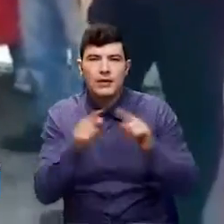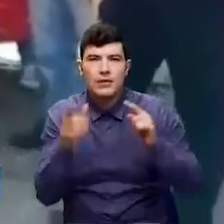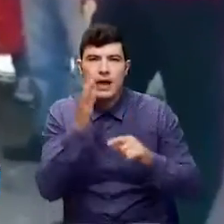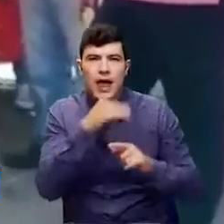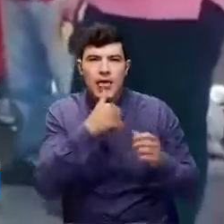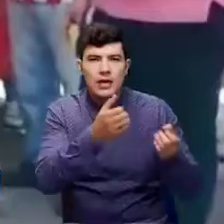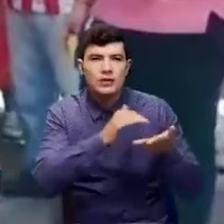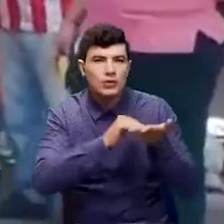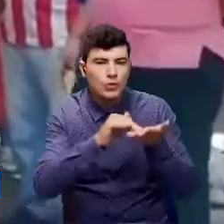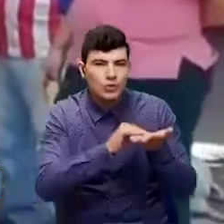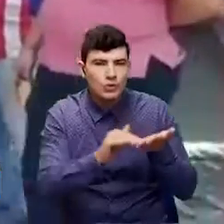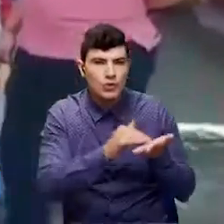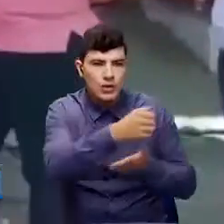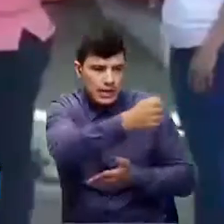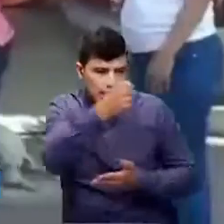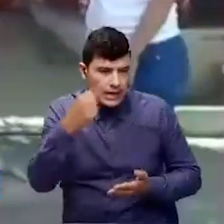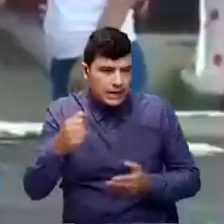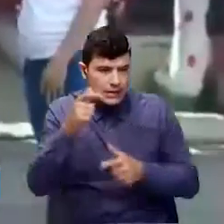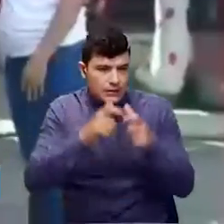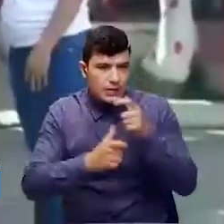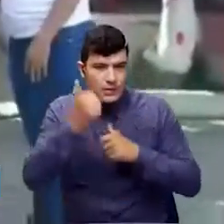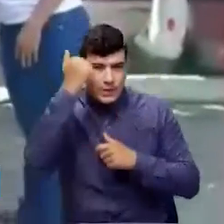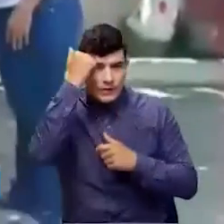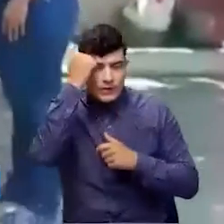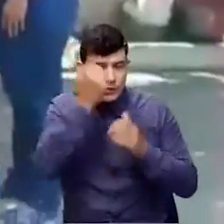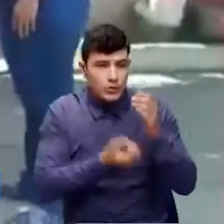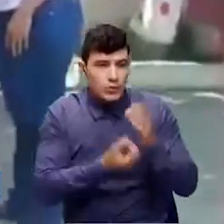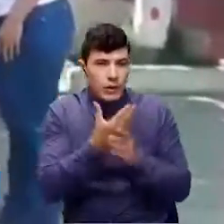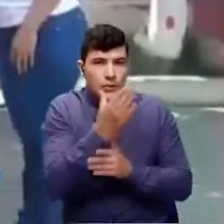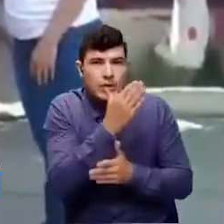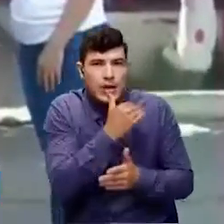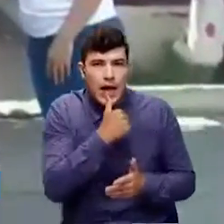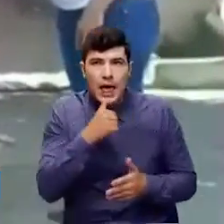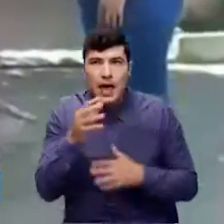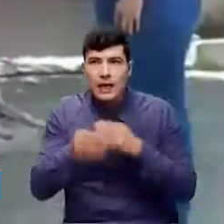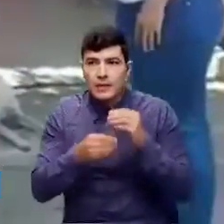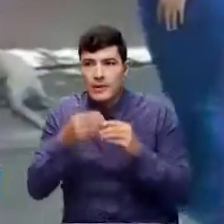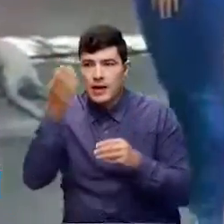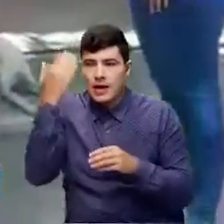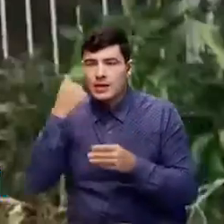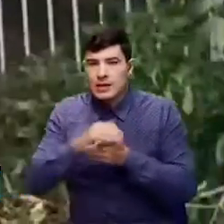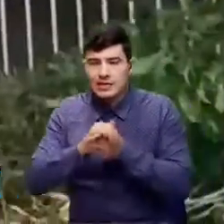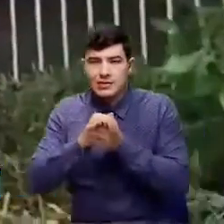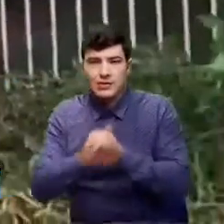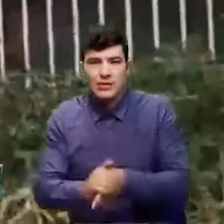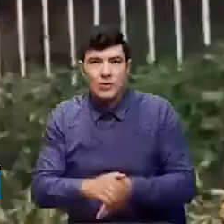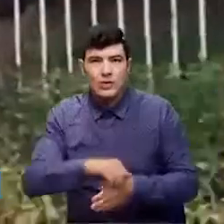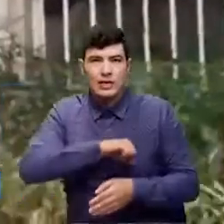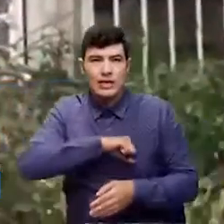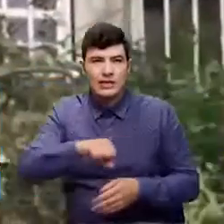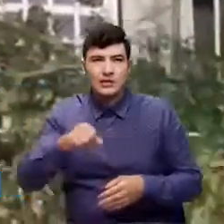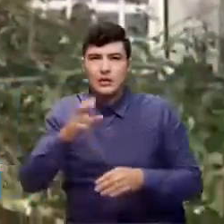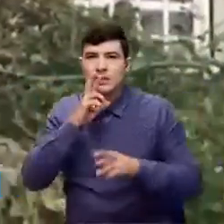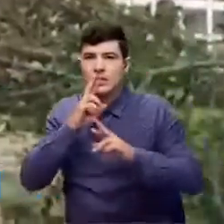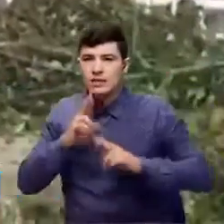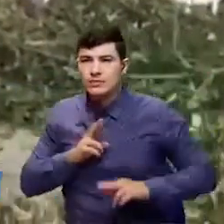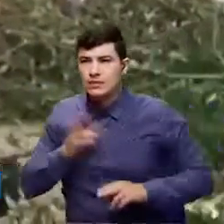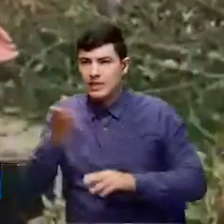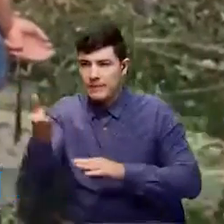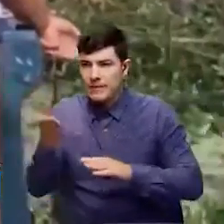se han hecho diversas gestiones se han hecho derechos de petición y algunas